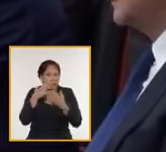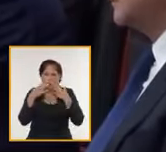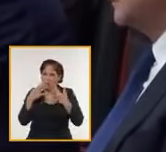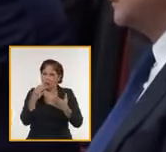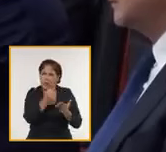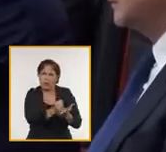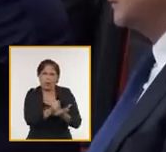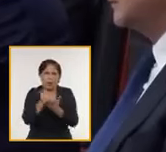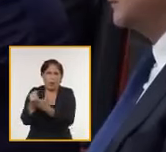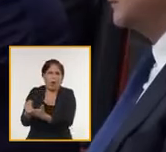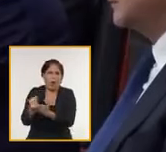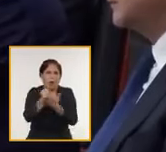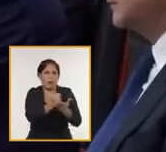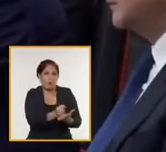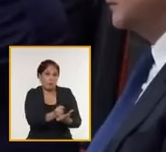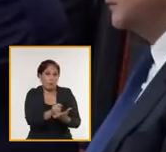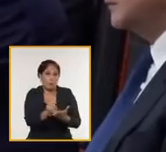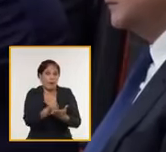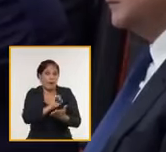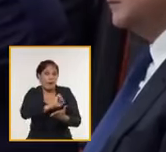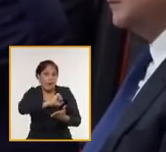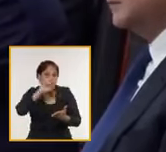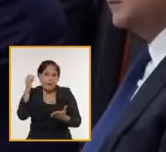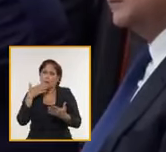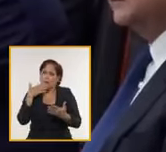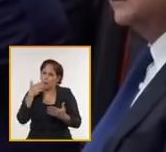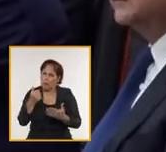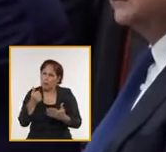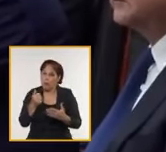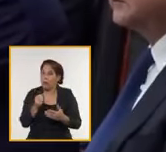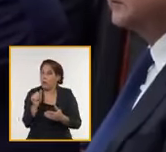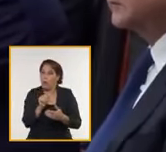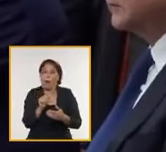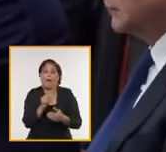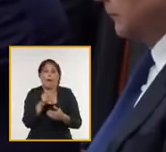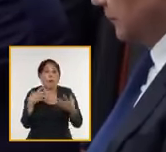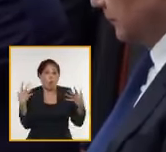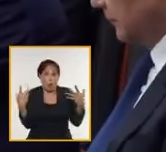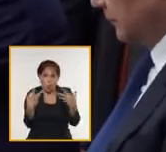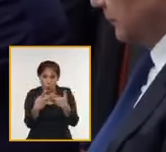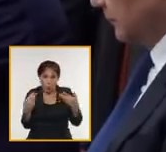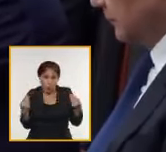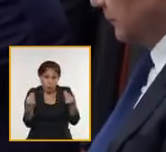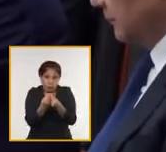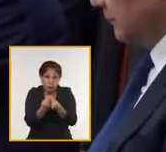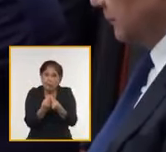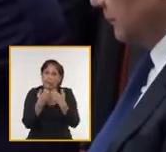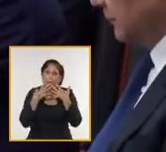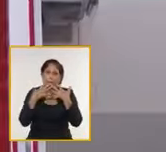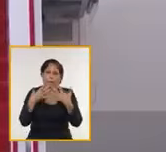ayudan mutuamente a alcanzar el éxito y hacer que el dragón y el elefante bailen juntos.